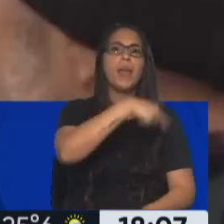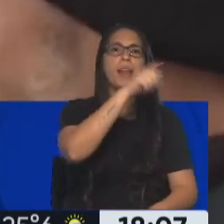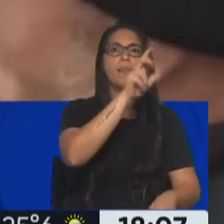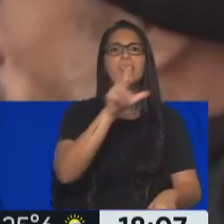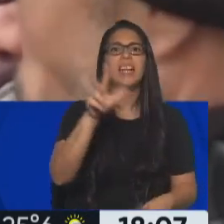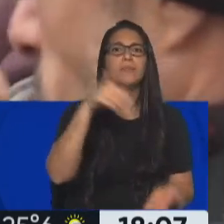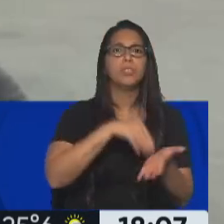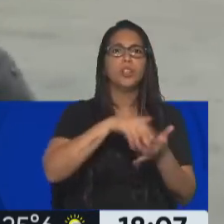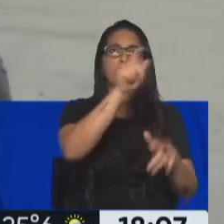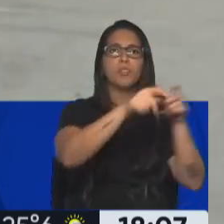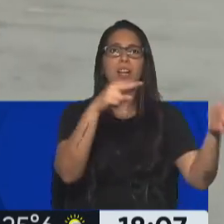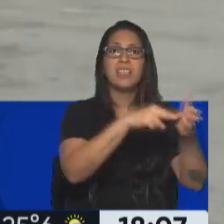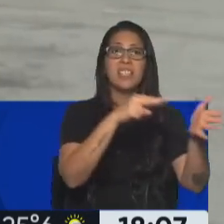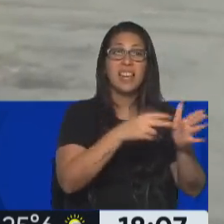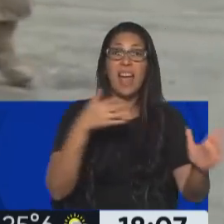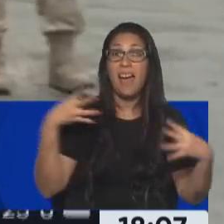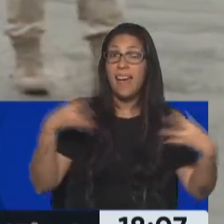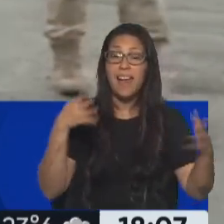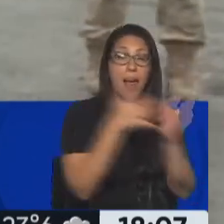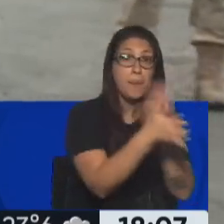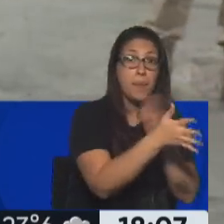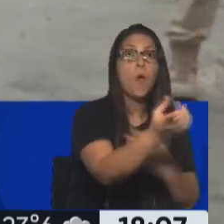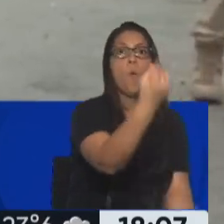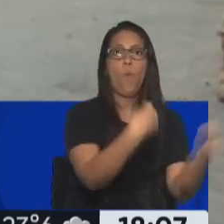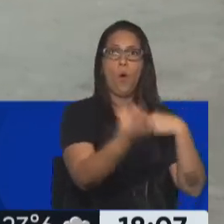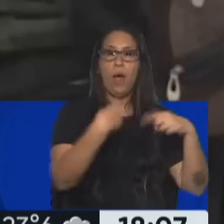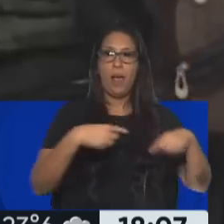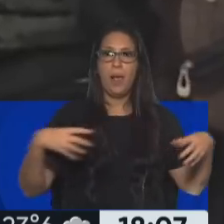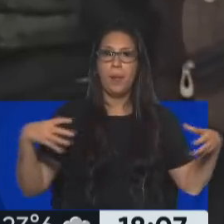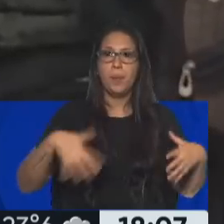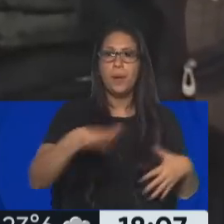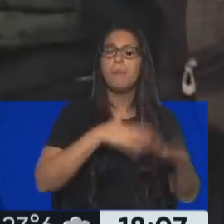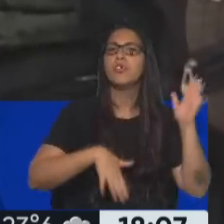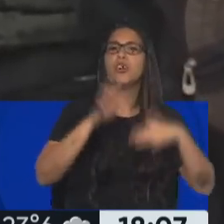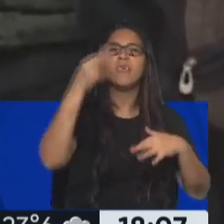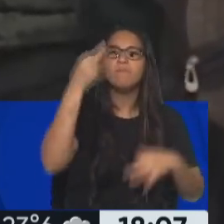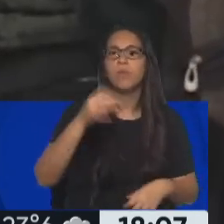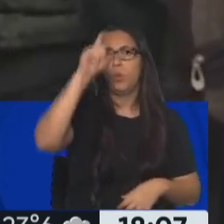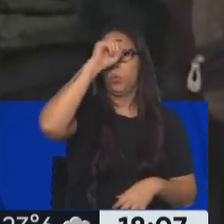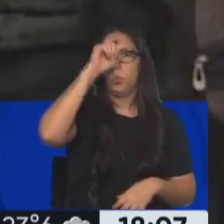3 millones de sirios que huyeron de la guerra, la mayoría de los cuales buscó refugio en Turquía.